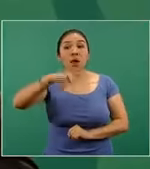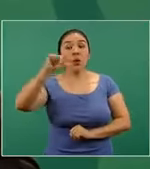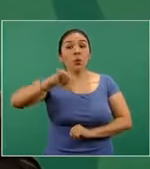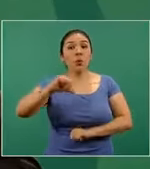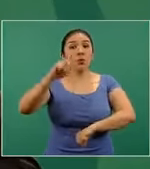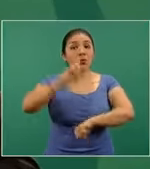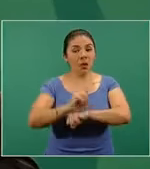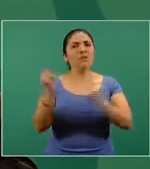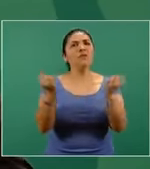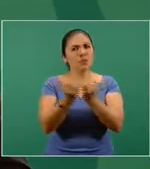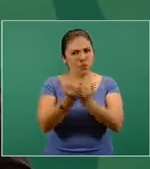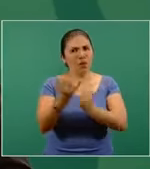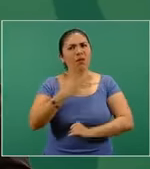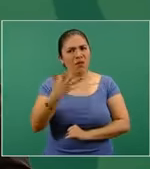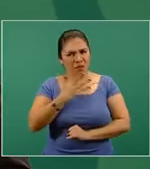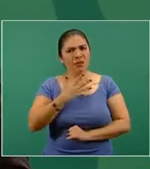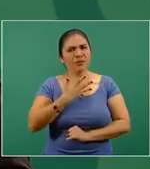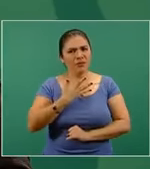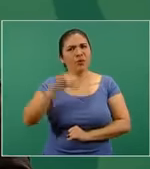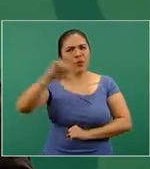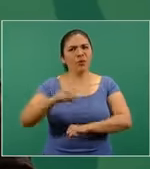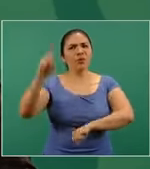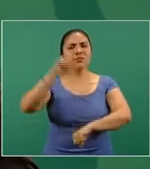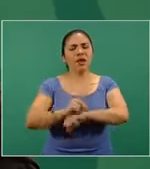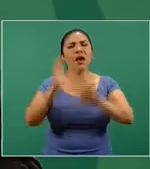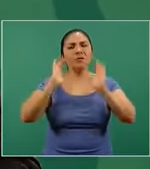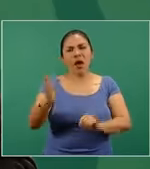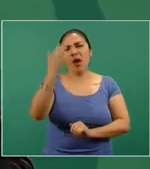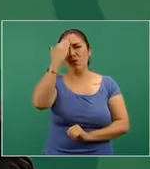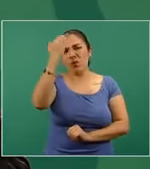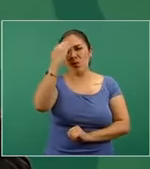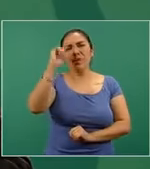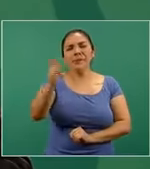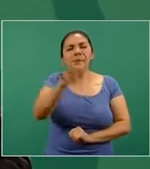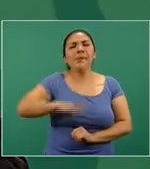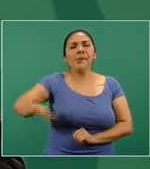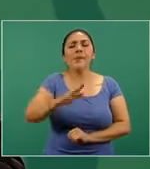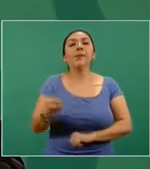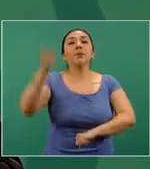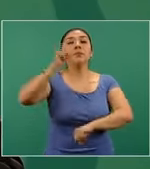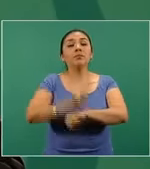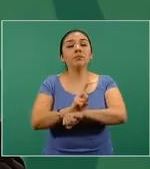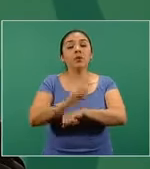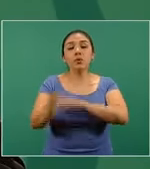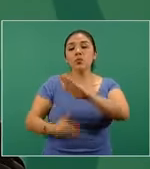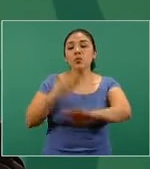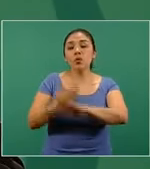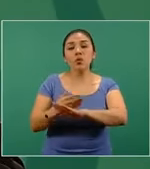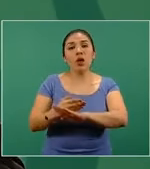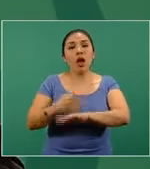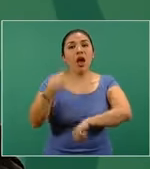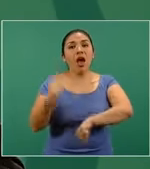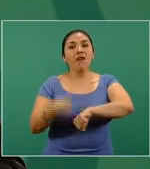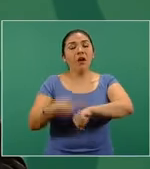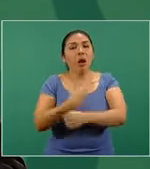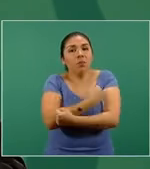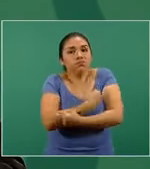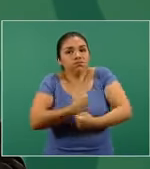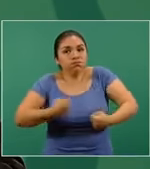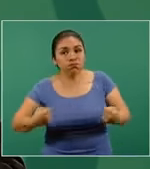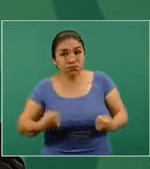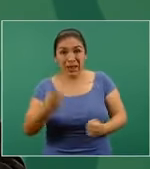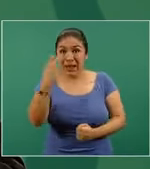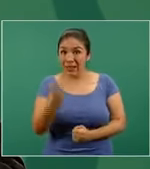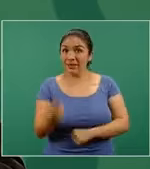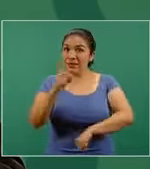hoy también es un día que se conoce como el Día contra la Obesidad, ¿sí? Y entonces es